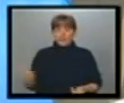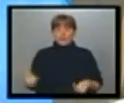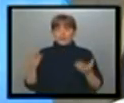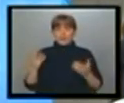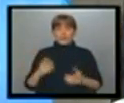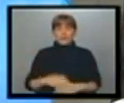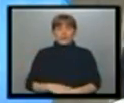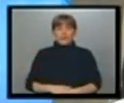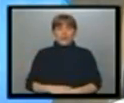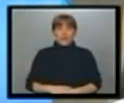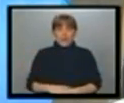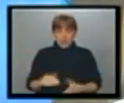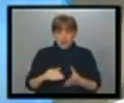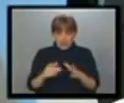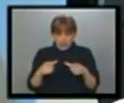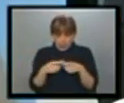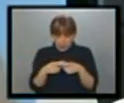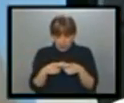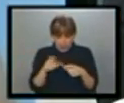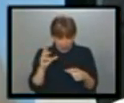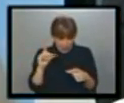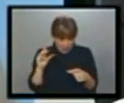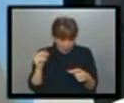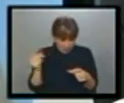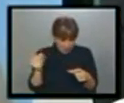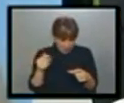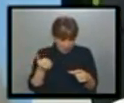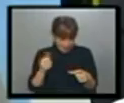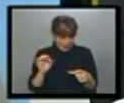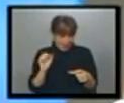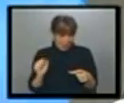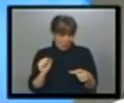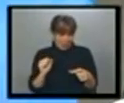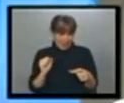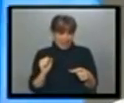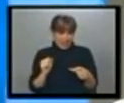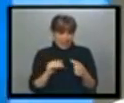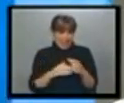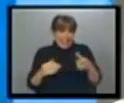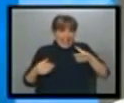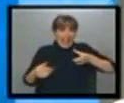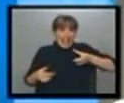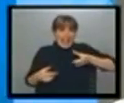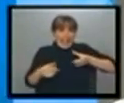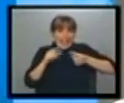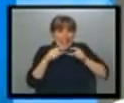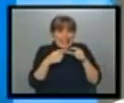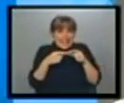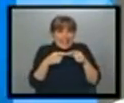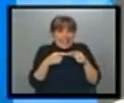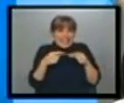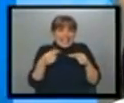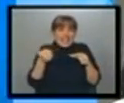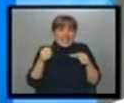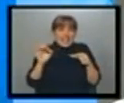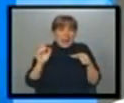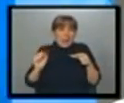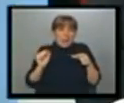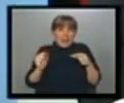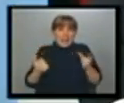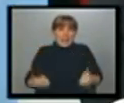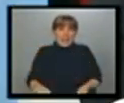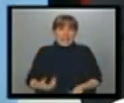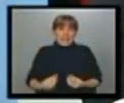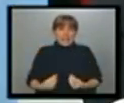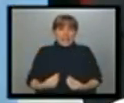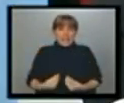sé, un queso no tan grande y ves el número, por claro. 50, 60 pesos y es un pedacito cada vez más chico. Cada vez más chico el pedazo. Para la picadita es una cosita así